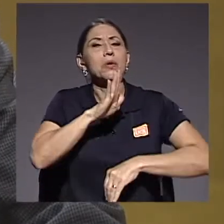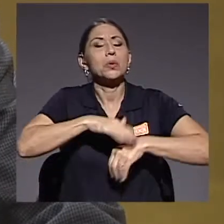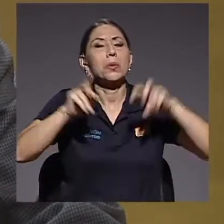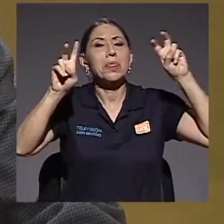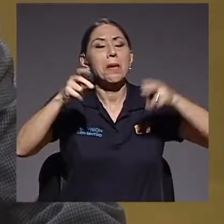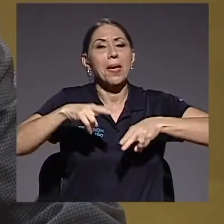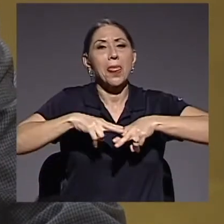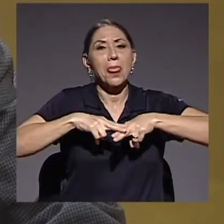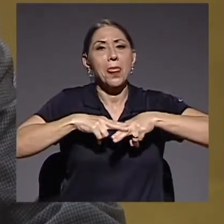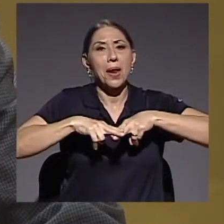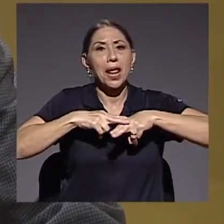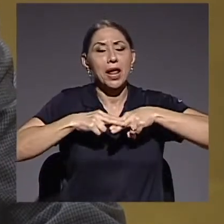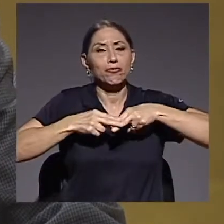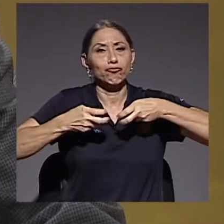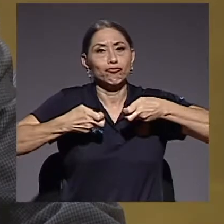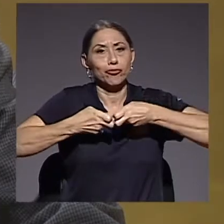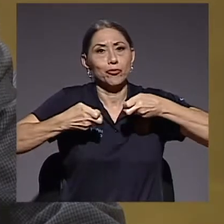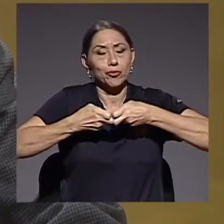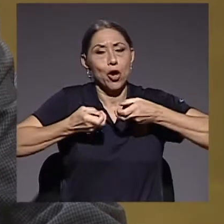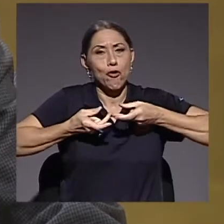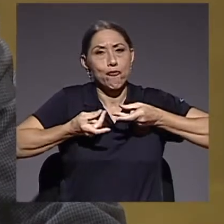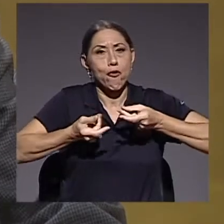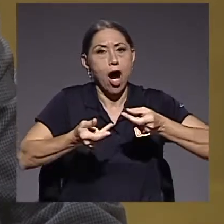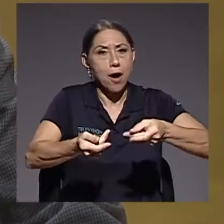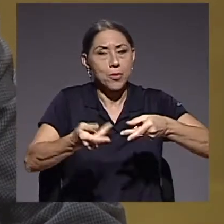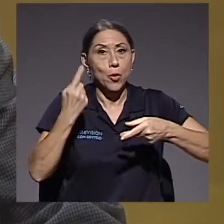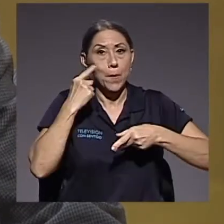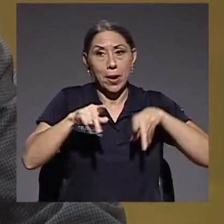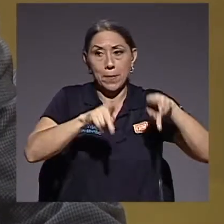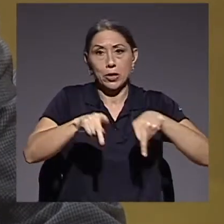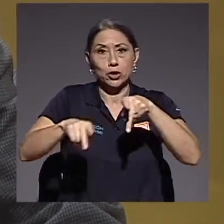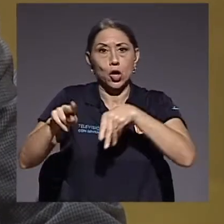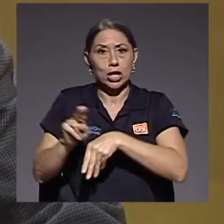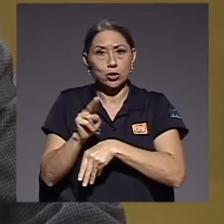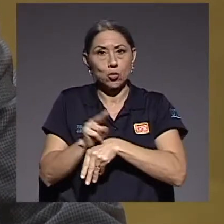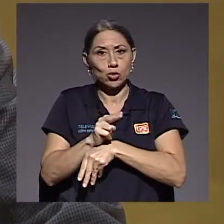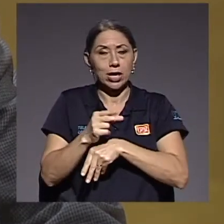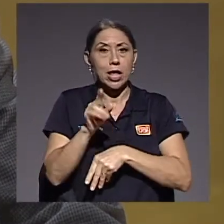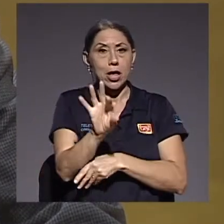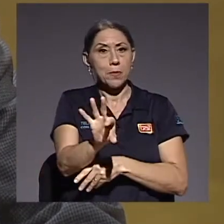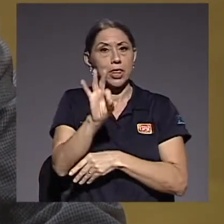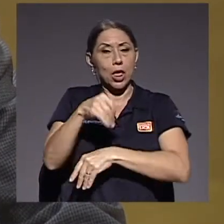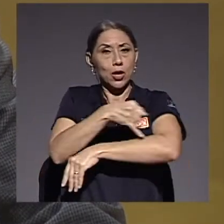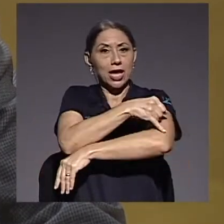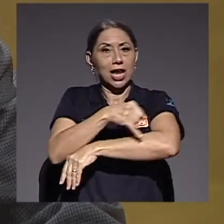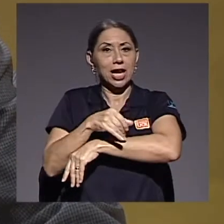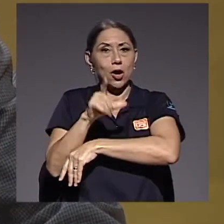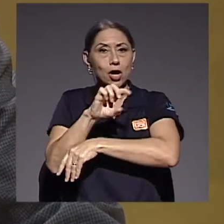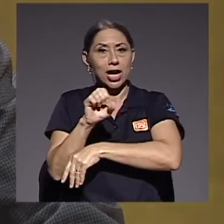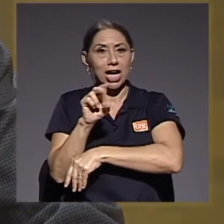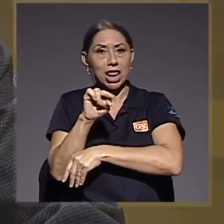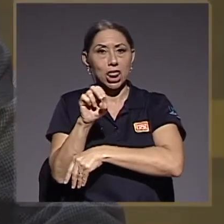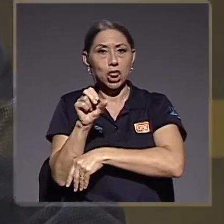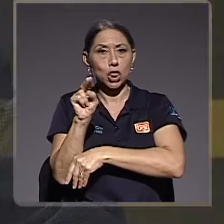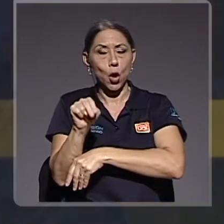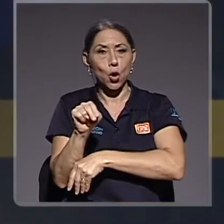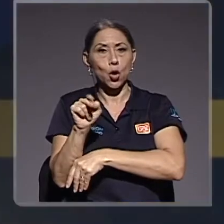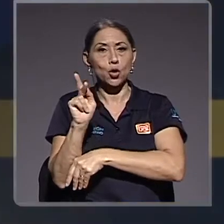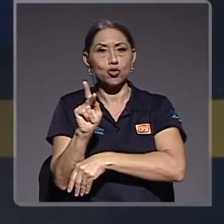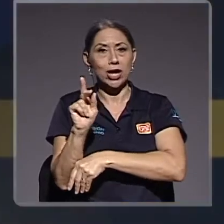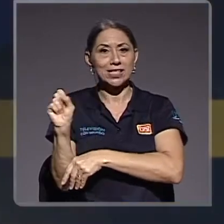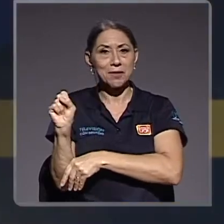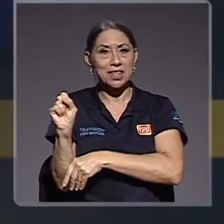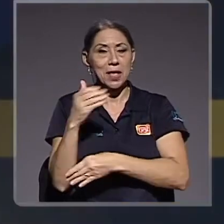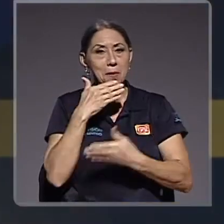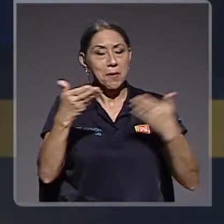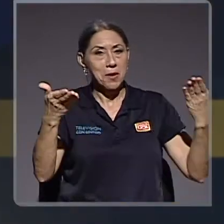del tren rápido de pasajeros eléctrico. Y para ello hemos invitado al ingeniero Clinton Cruikshank Smith. Bienvenido, don Clinton.